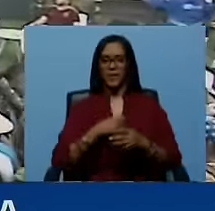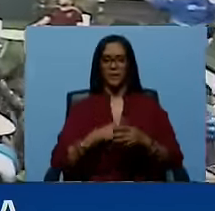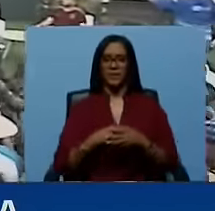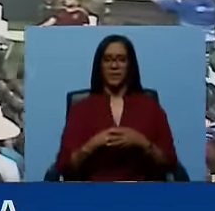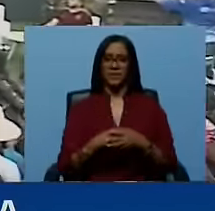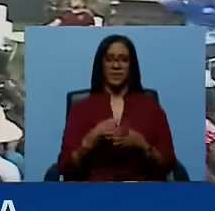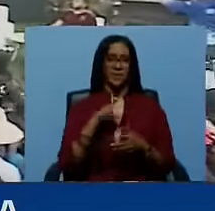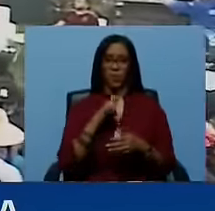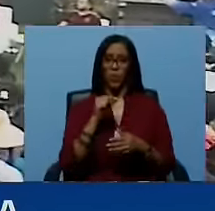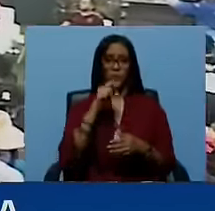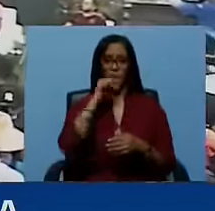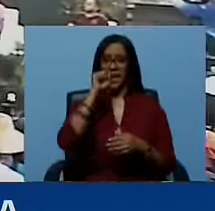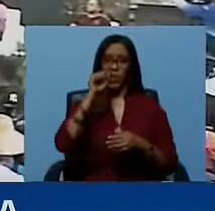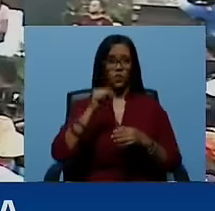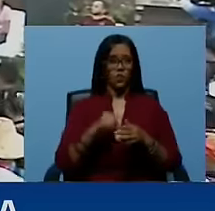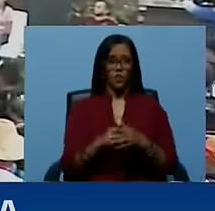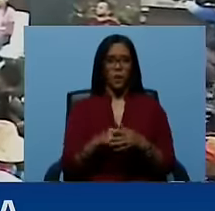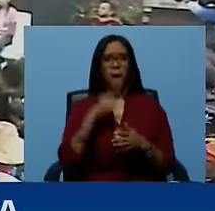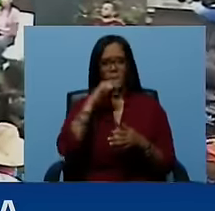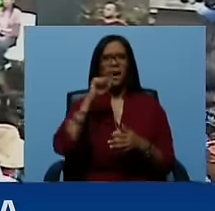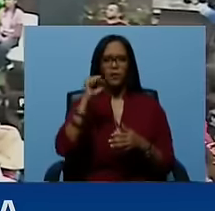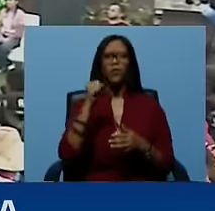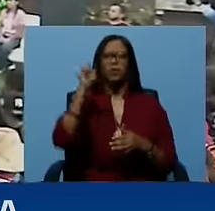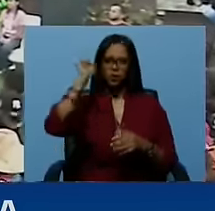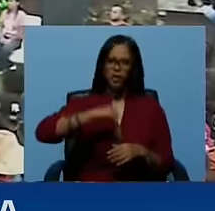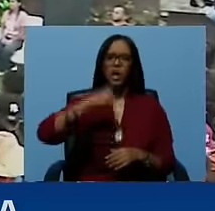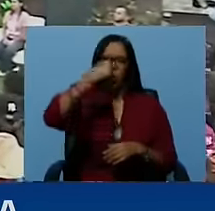no es Maduro. Maduro sí es un hombre.